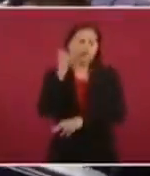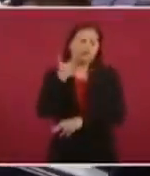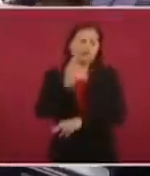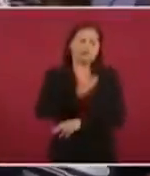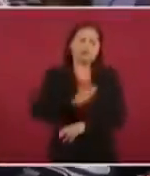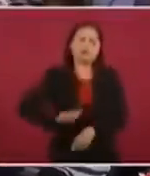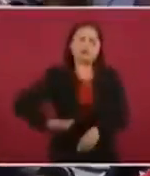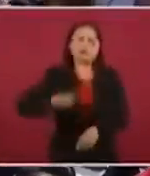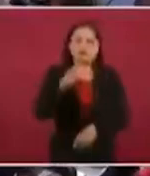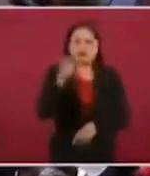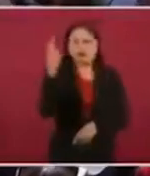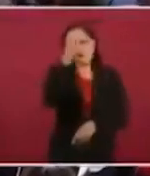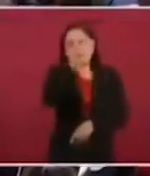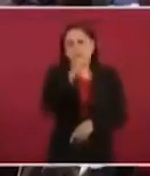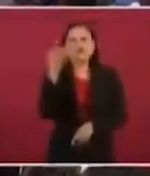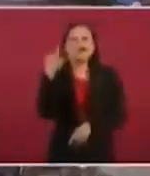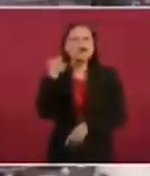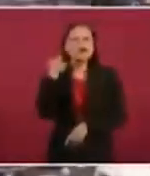allá en California.